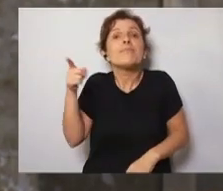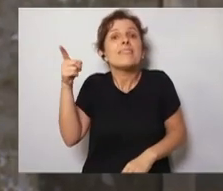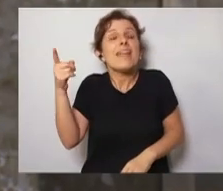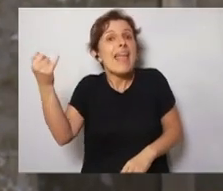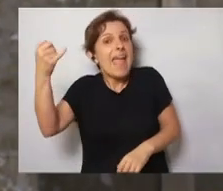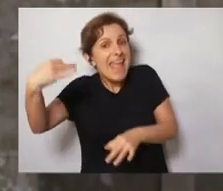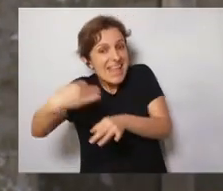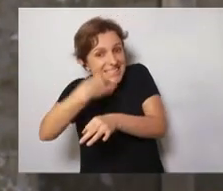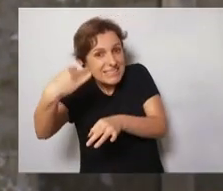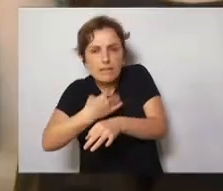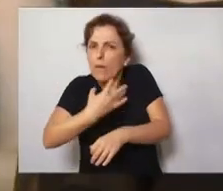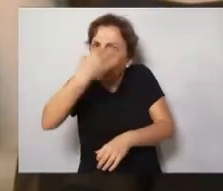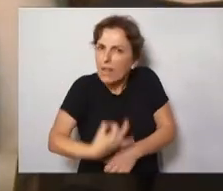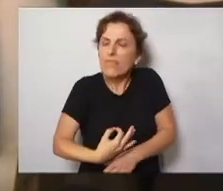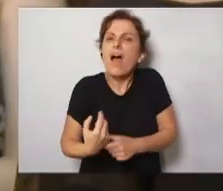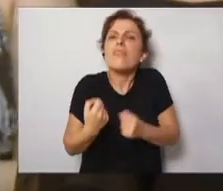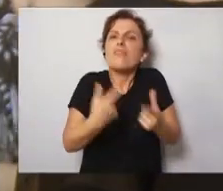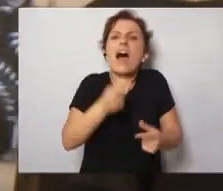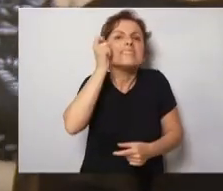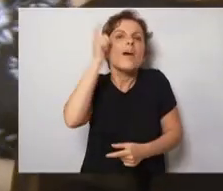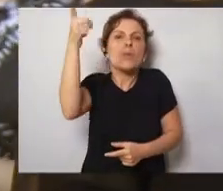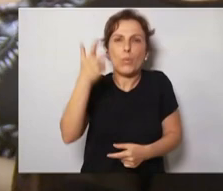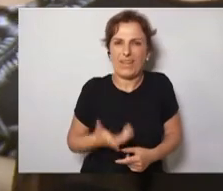da sabiduría al simple